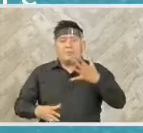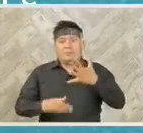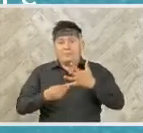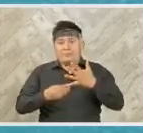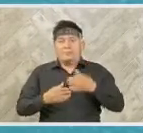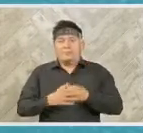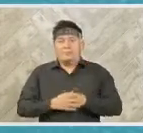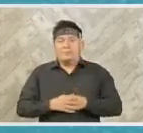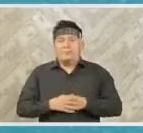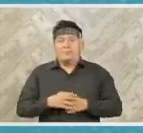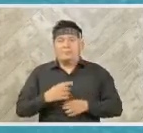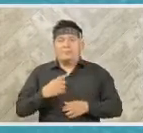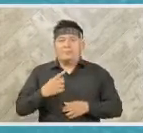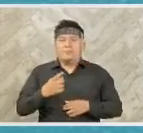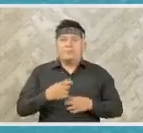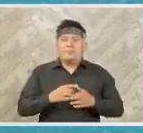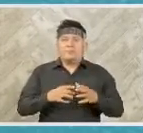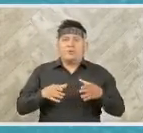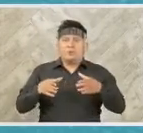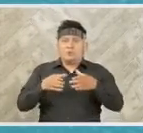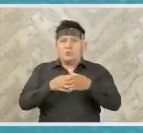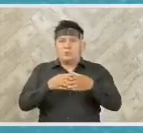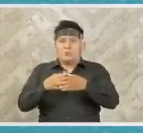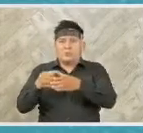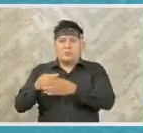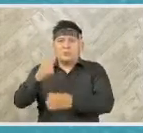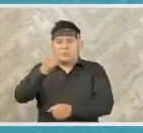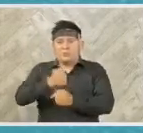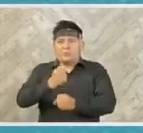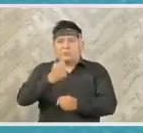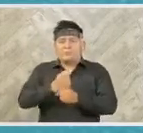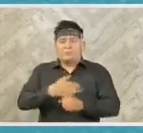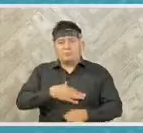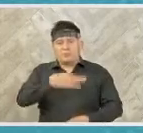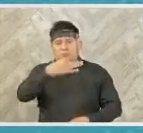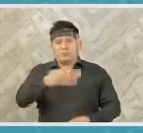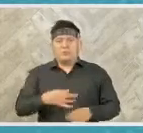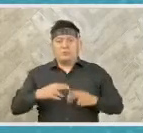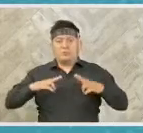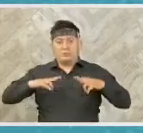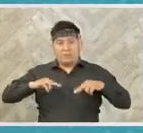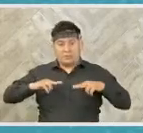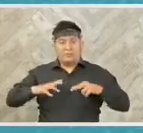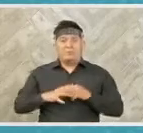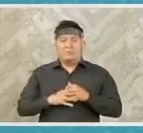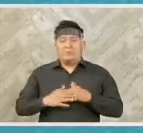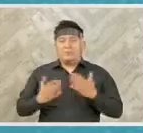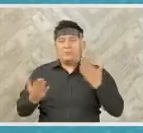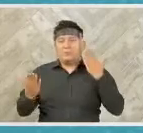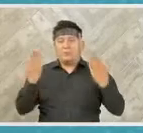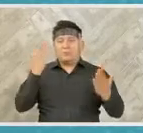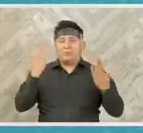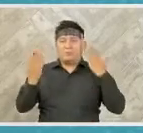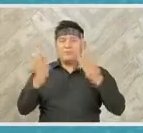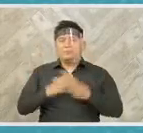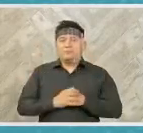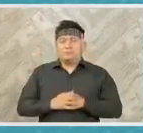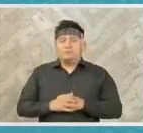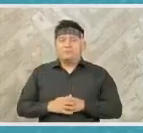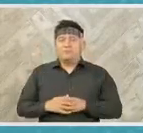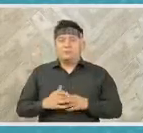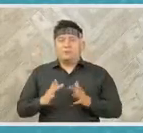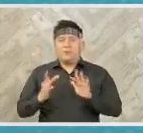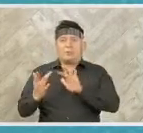el emprendimiento, la asociatividad, el empleo decente, el turismo, la ruralidad productiva y activa y